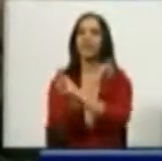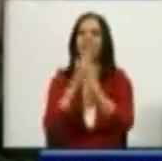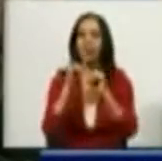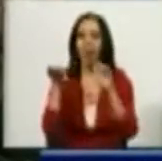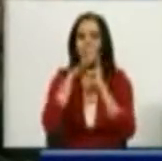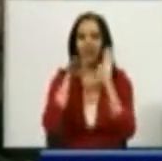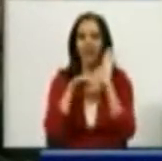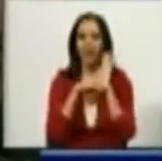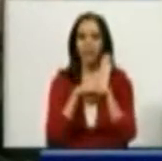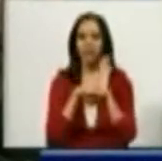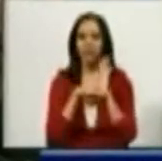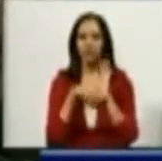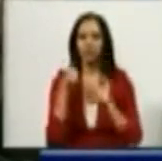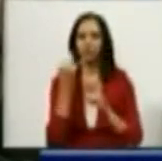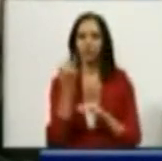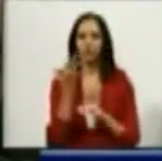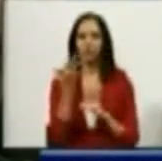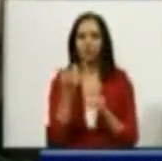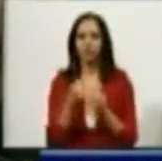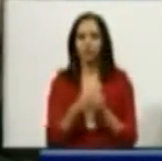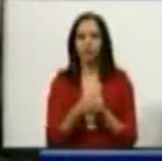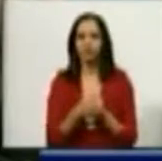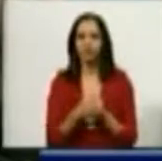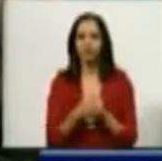este programa que número es este